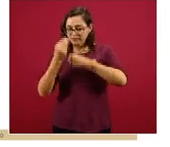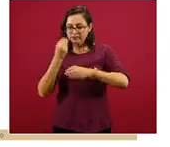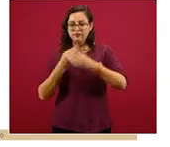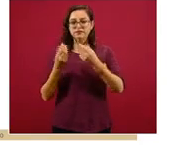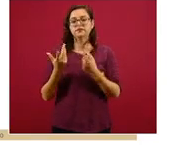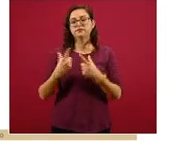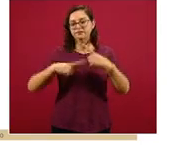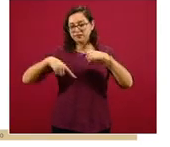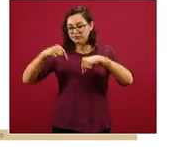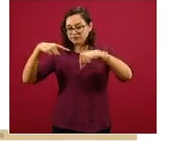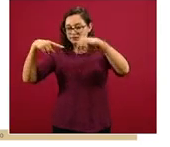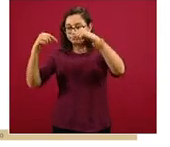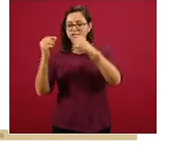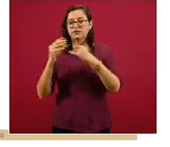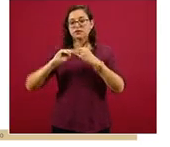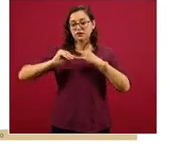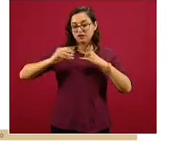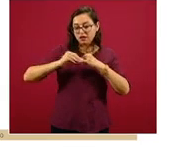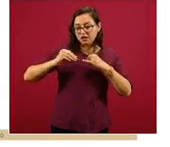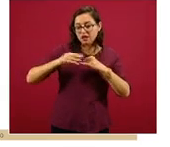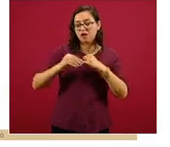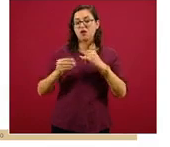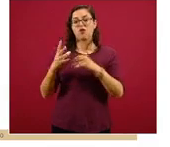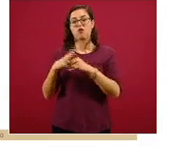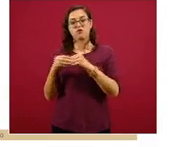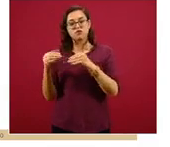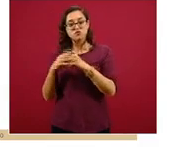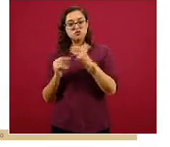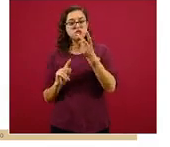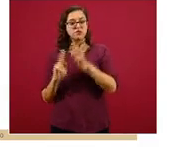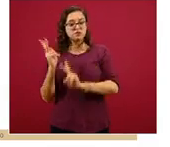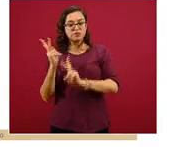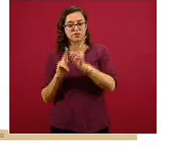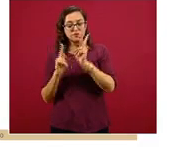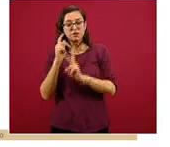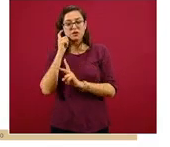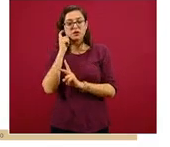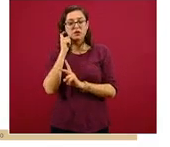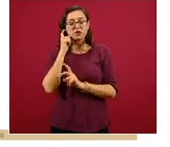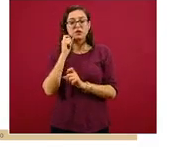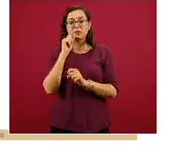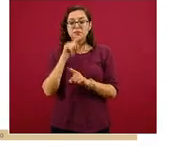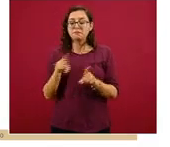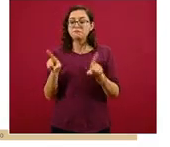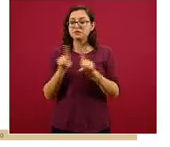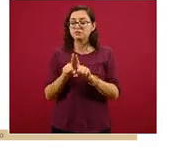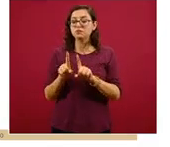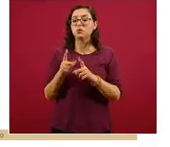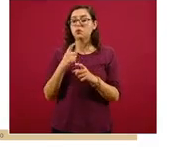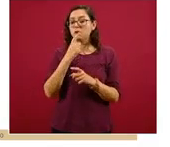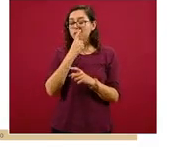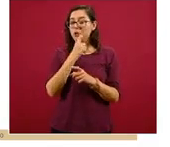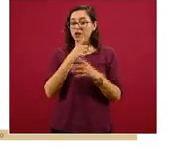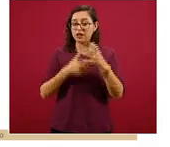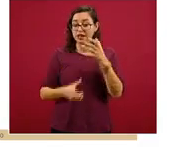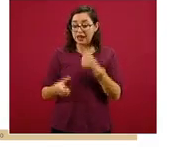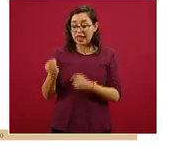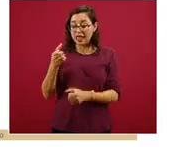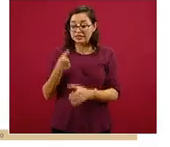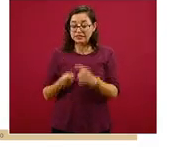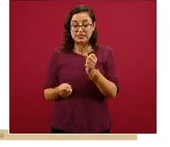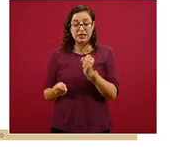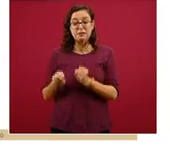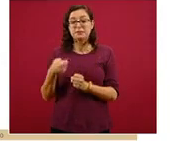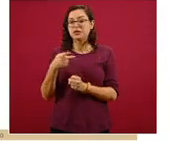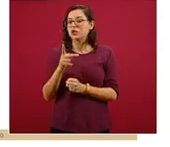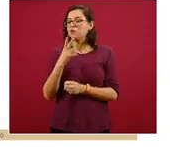incrementar el consumo de frutas y verduras, incrementar el consumo de oleaginosas, incrementar el consumo de leches pero sin